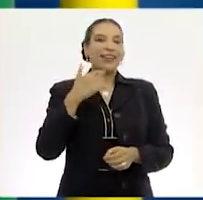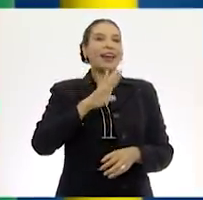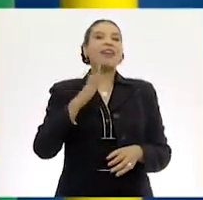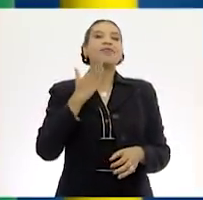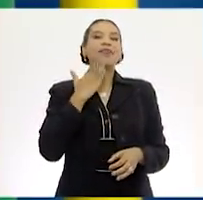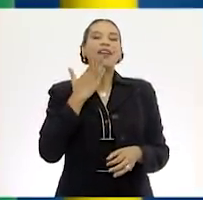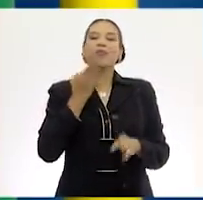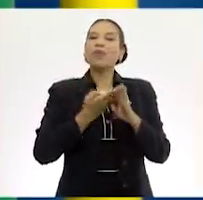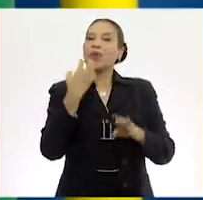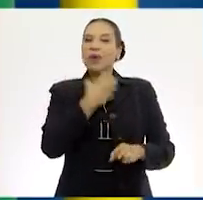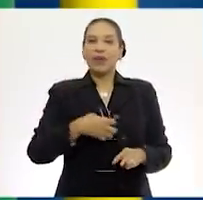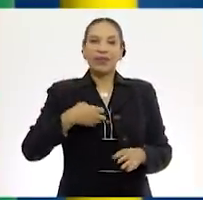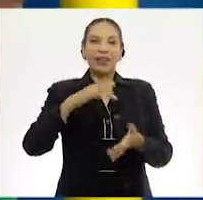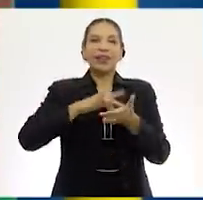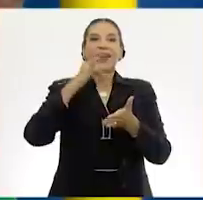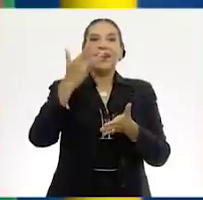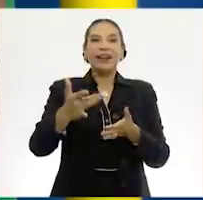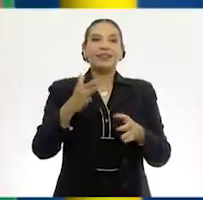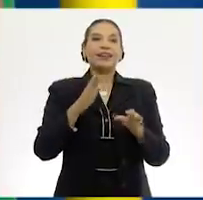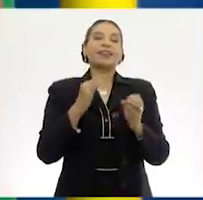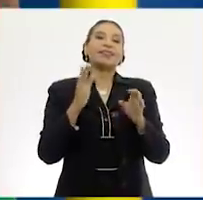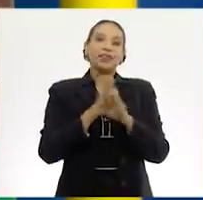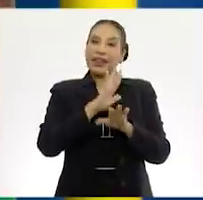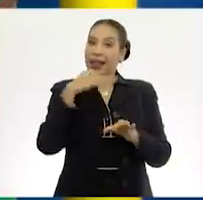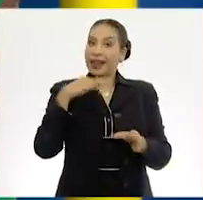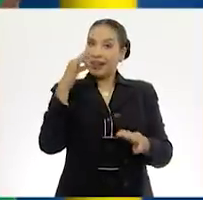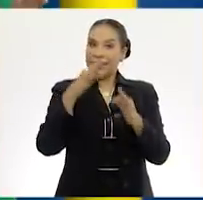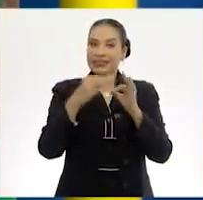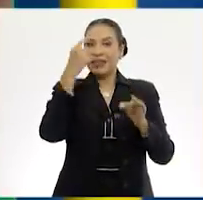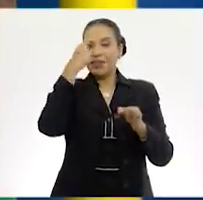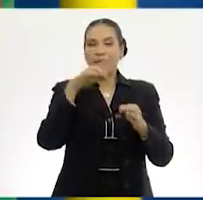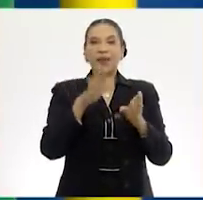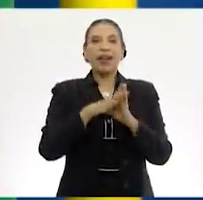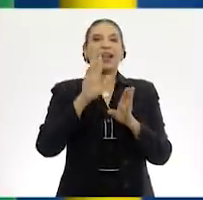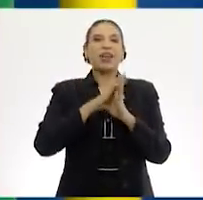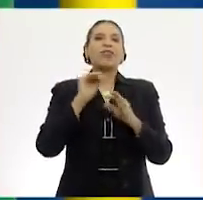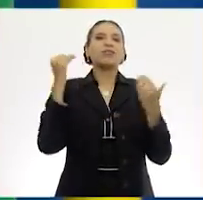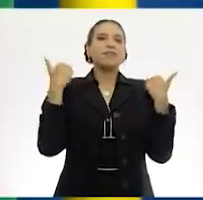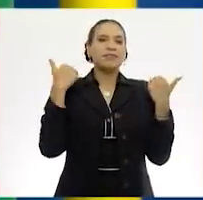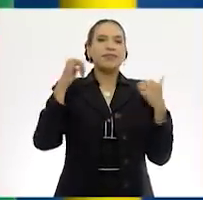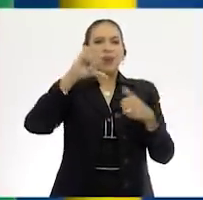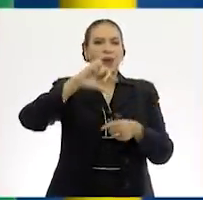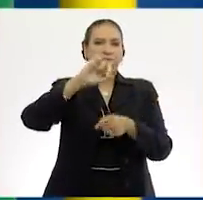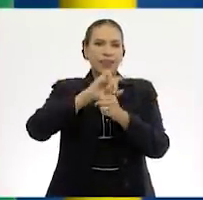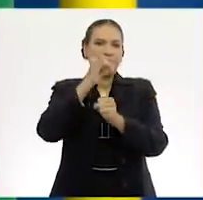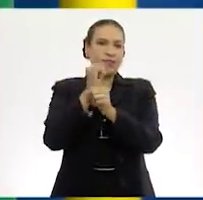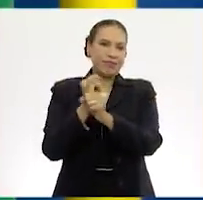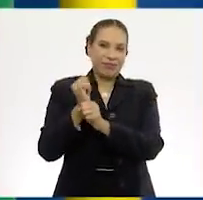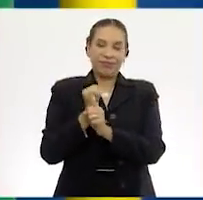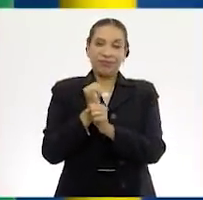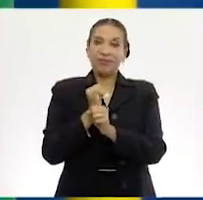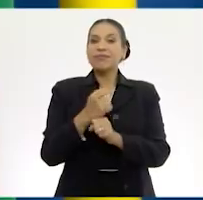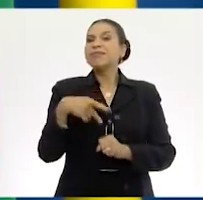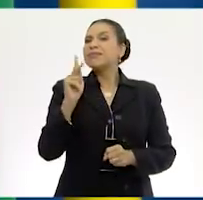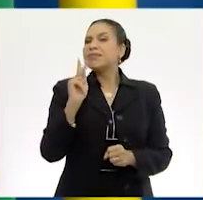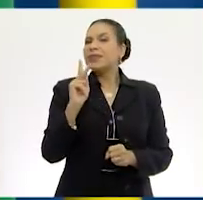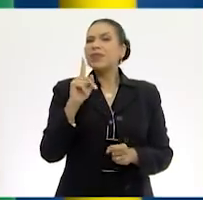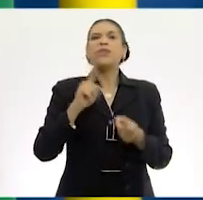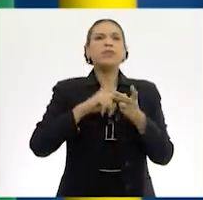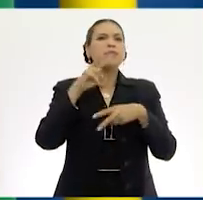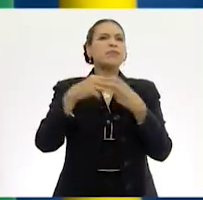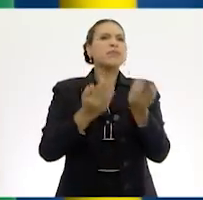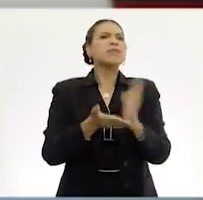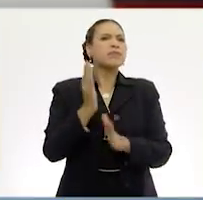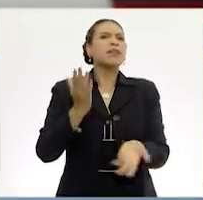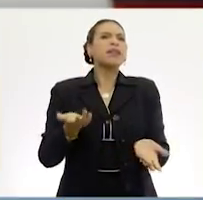muy, muy contenta. Gracias. Y por supuesto que ya estoy lista para nuestra expedición del día de hoy. Pero, ¿a dónde vamos,